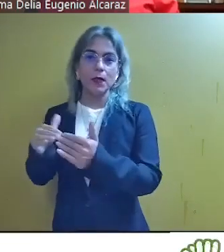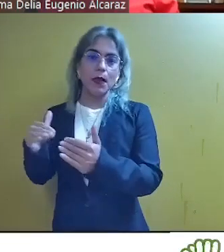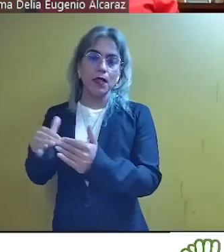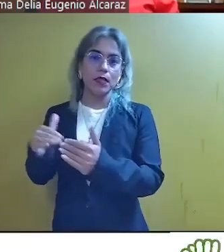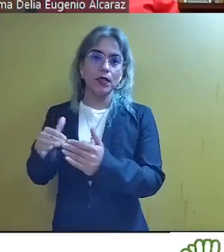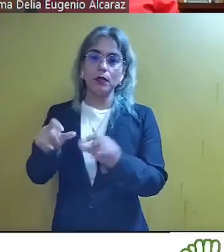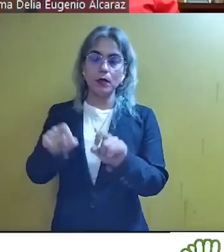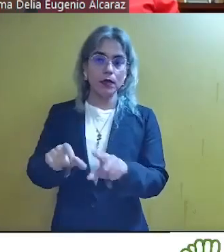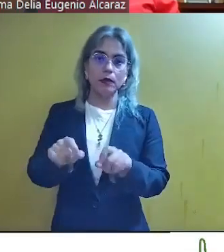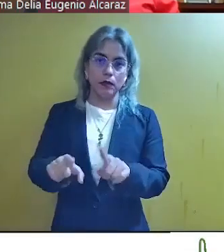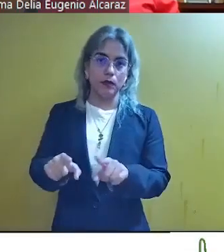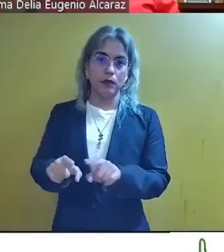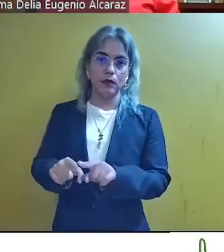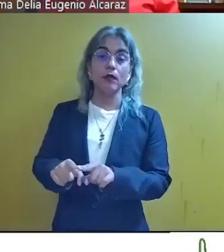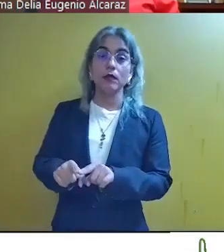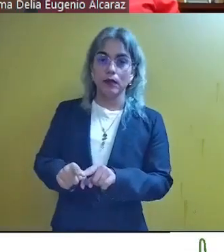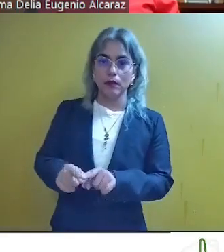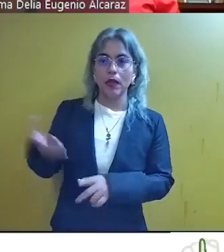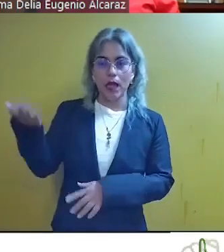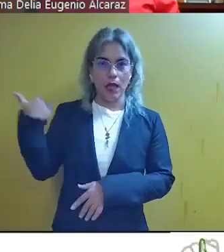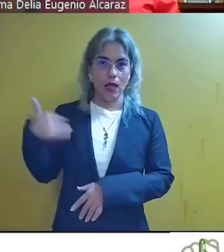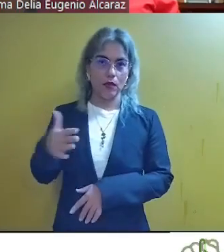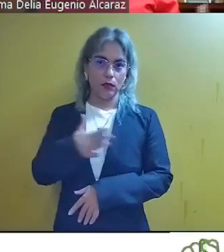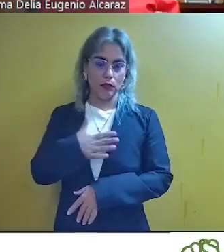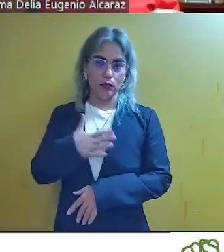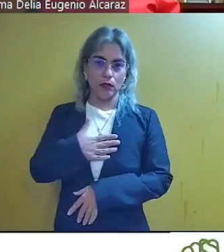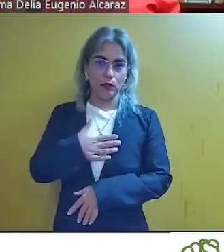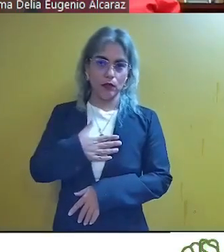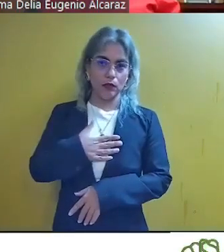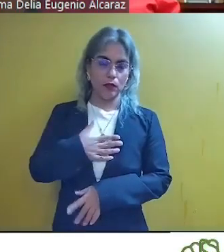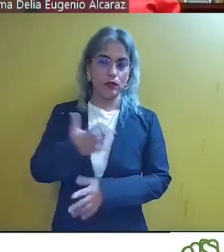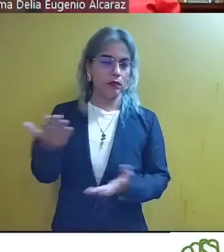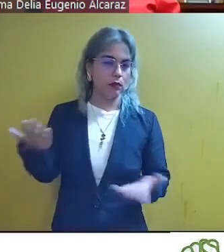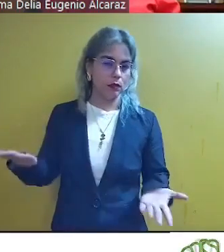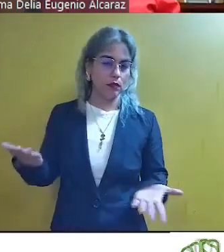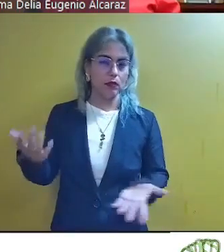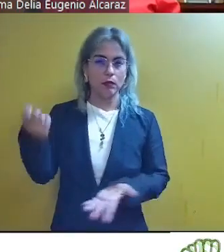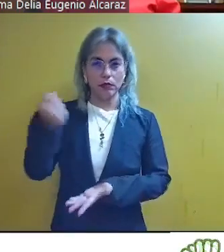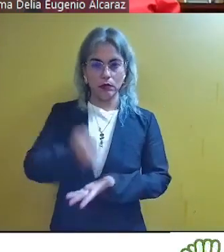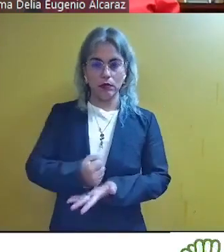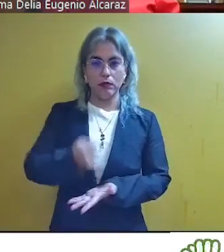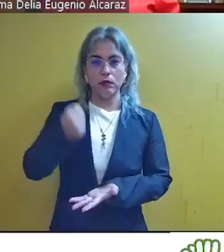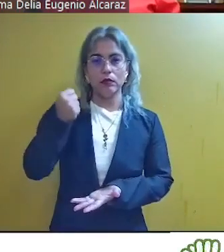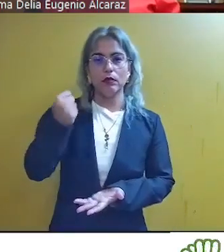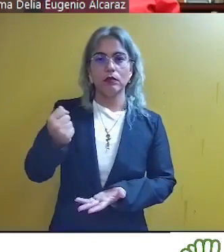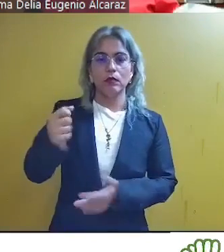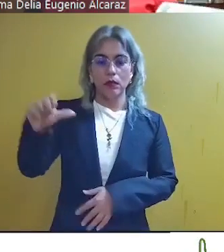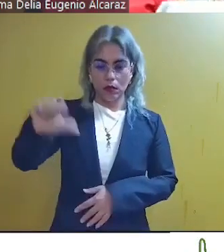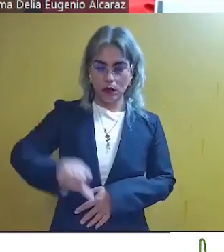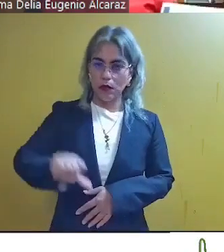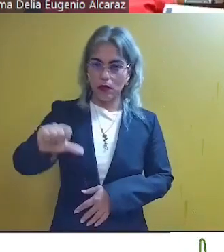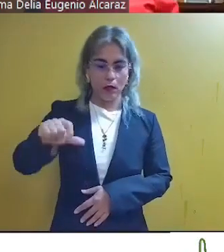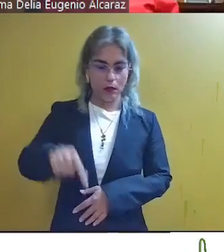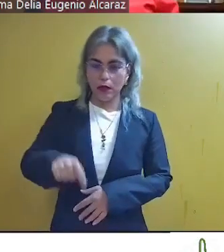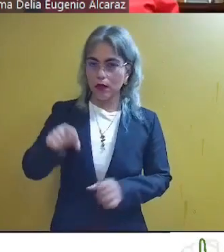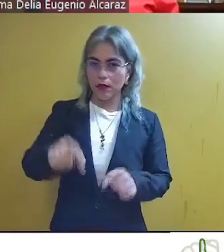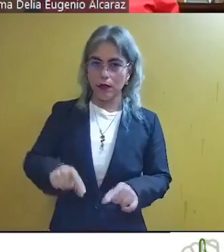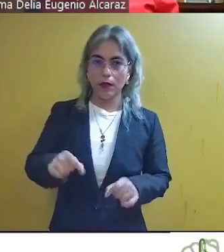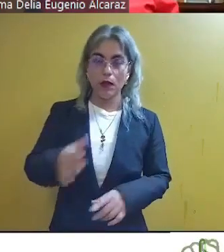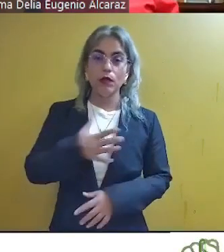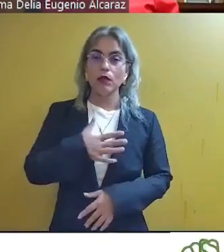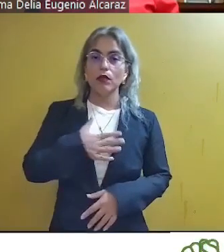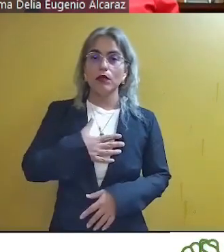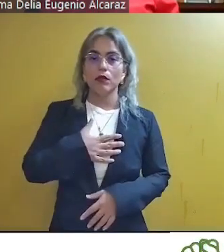en aquel asunto estamos votando a favor de dar valor probatorio a este dictamen, me aparto de